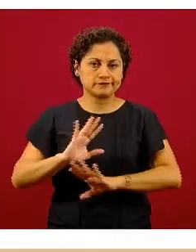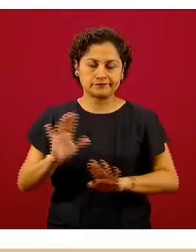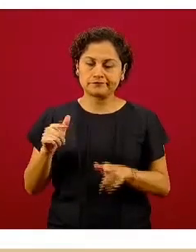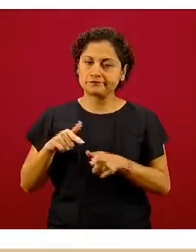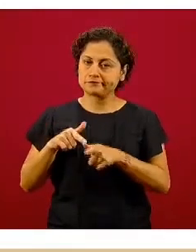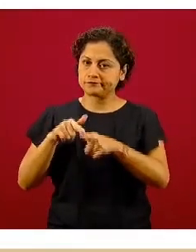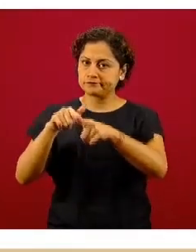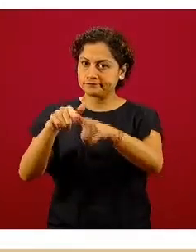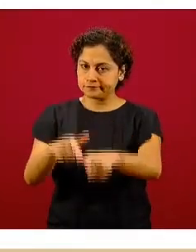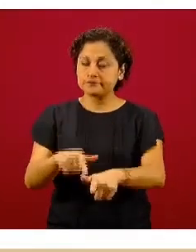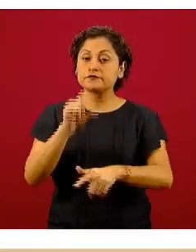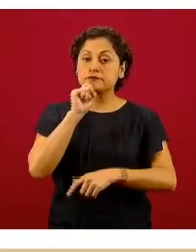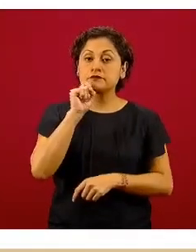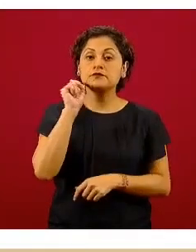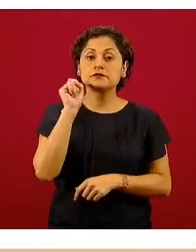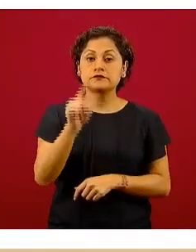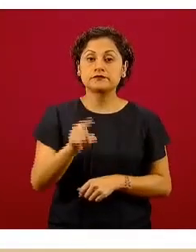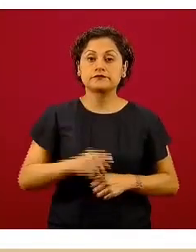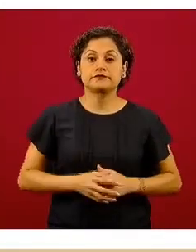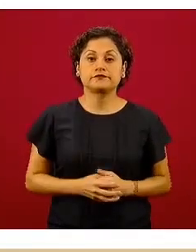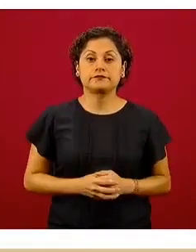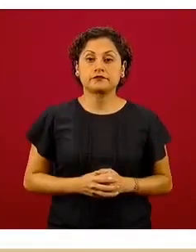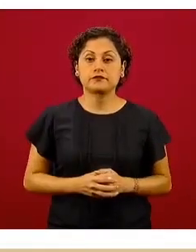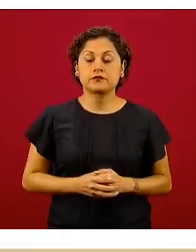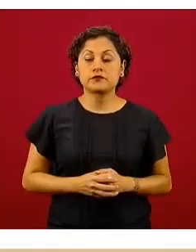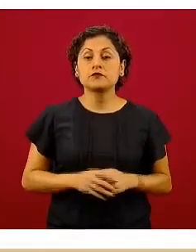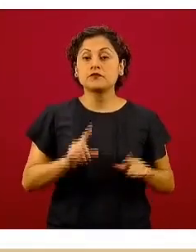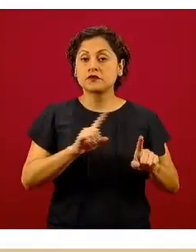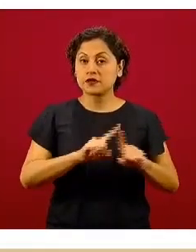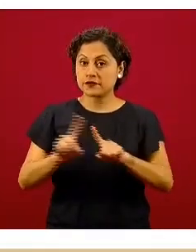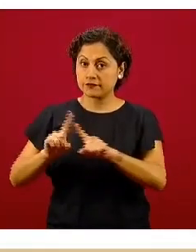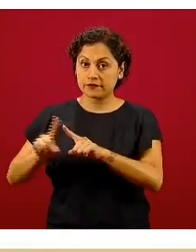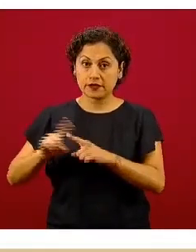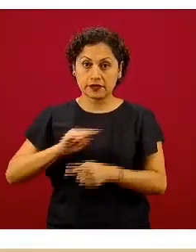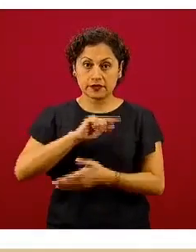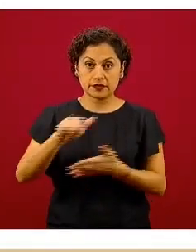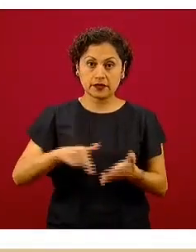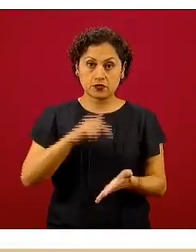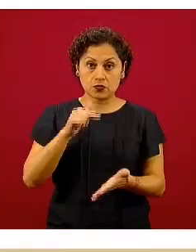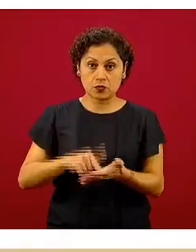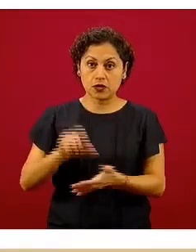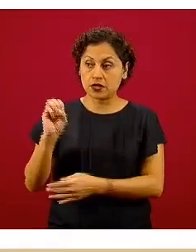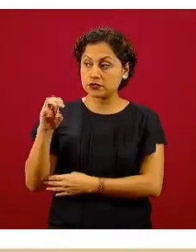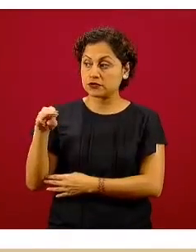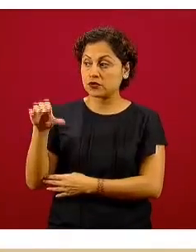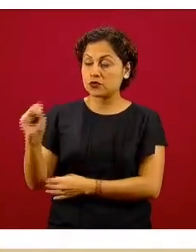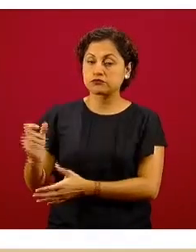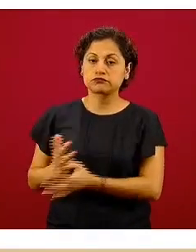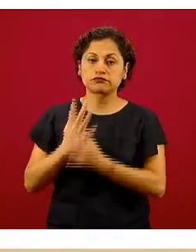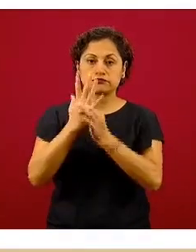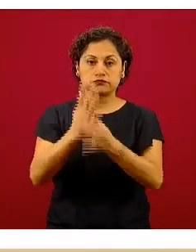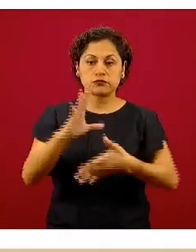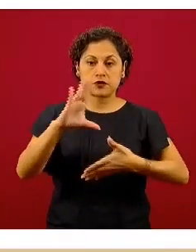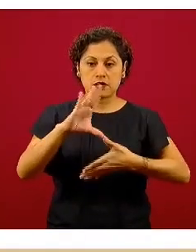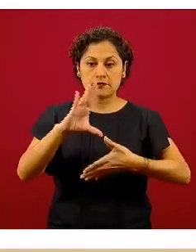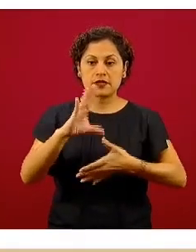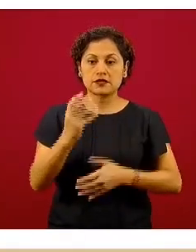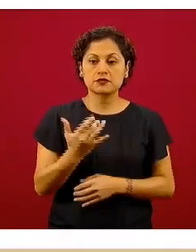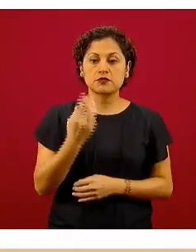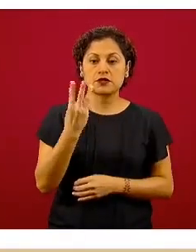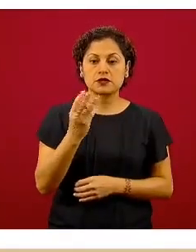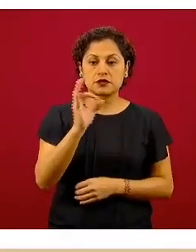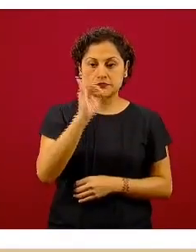números de distribución en las diferentes regiones de la OMS. América 53%, si hubo un